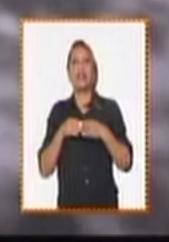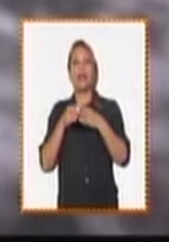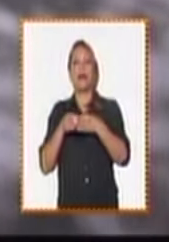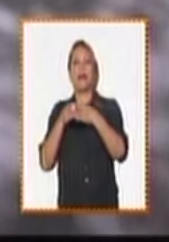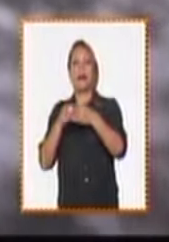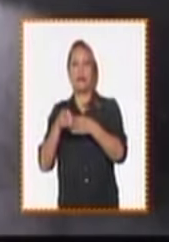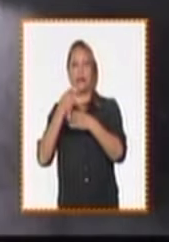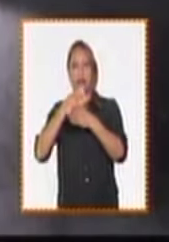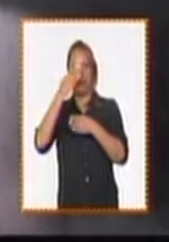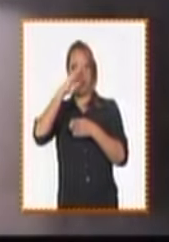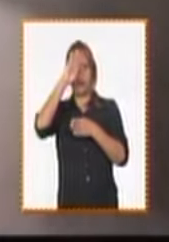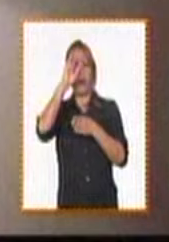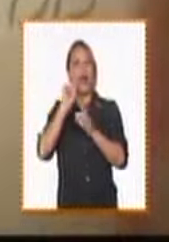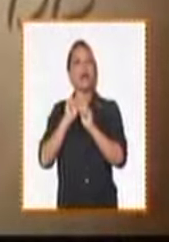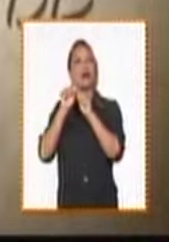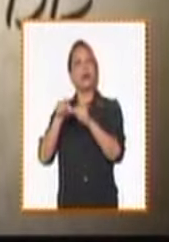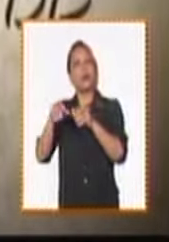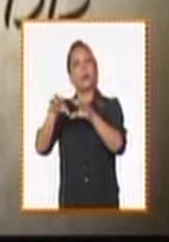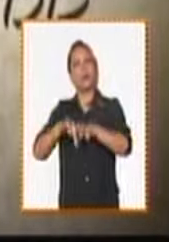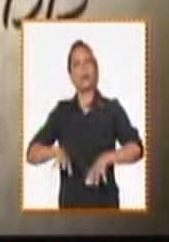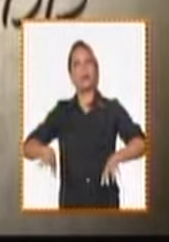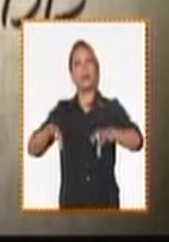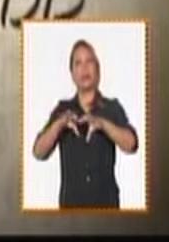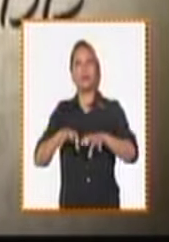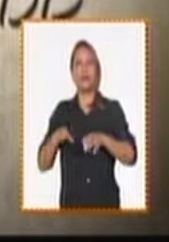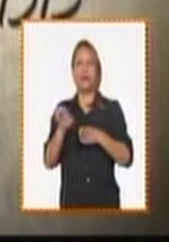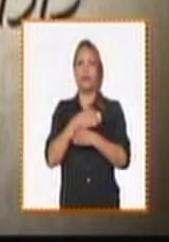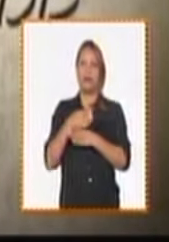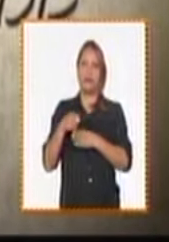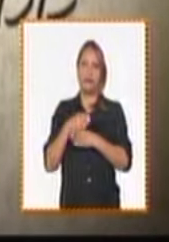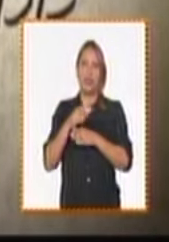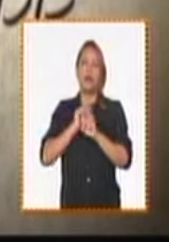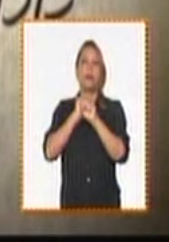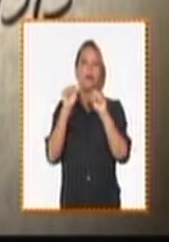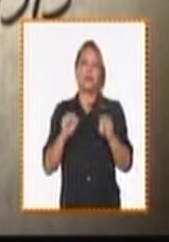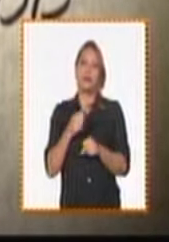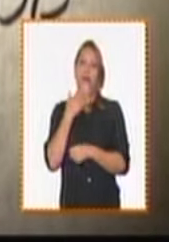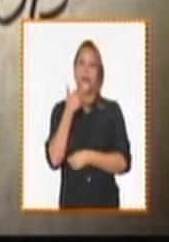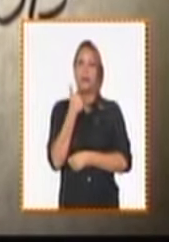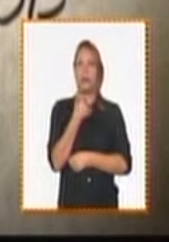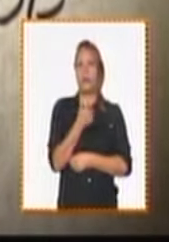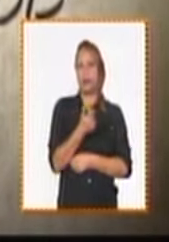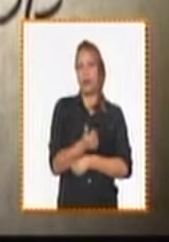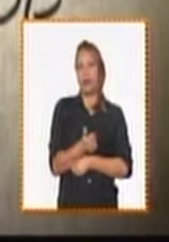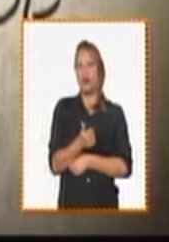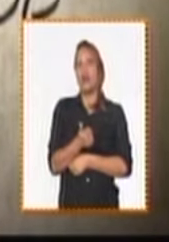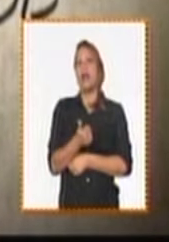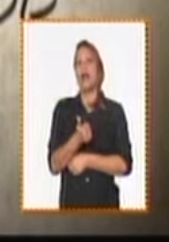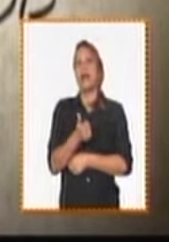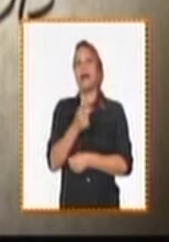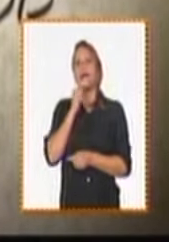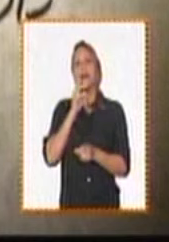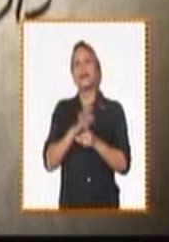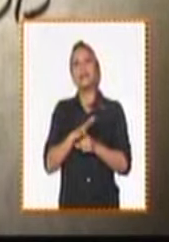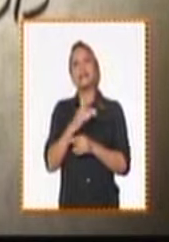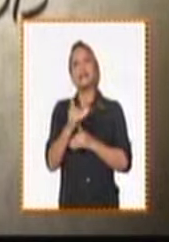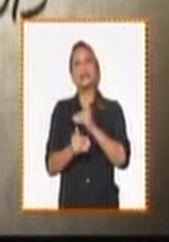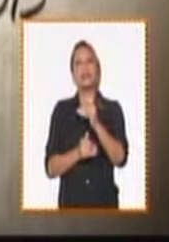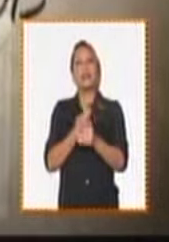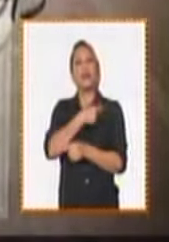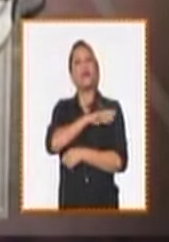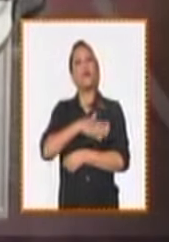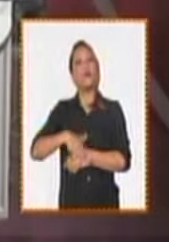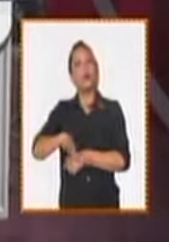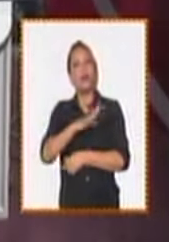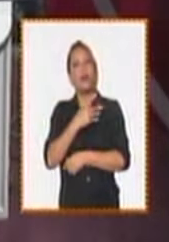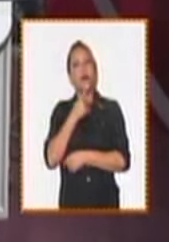ya tenía otras condiciones muchos más muchas más posibilidades y es Entonces cuando mucha de esa población se comienza a